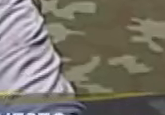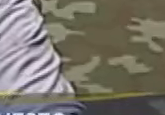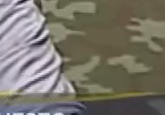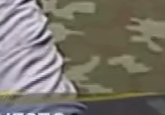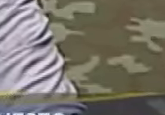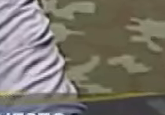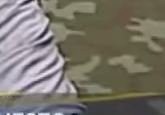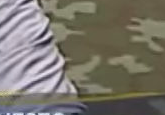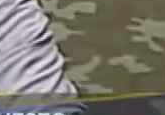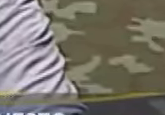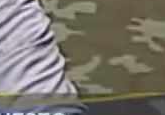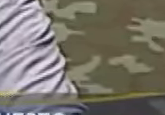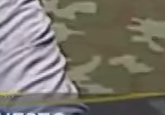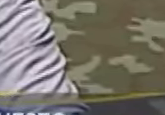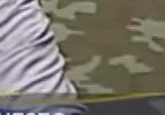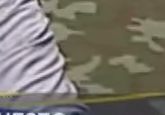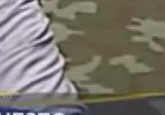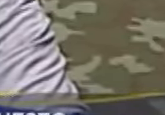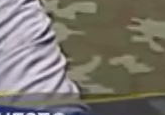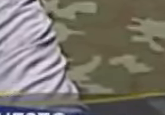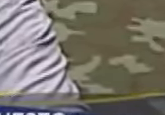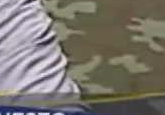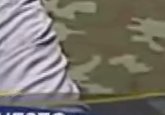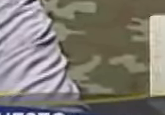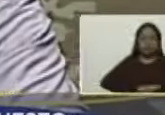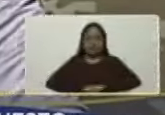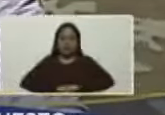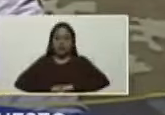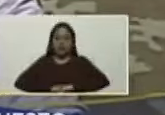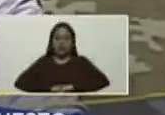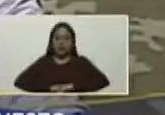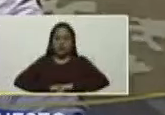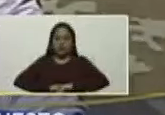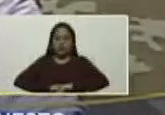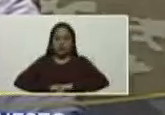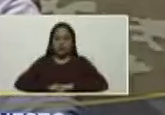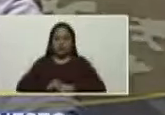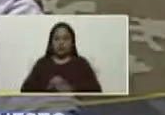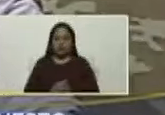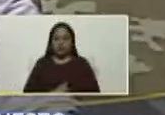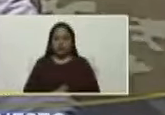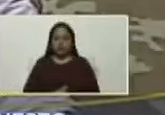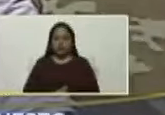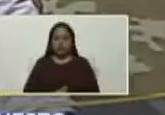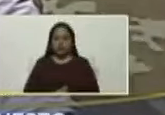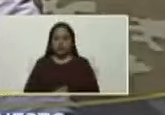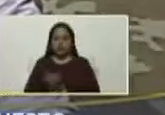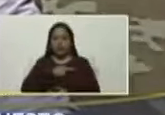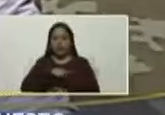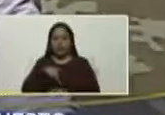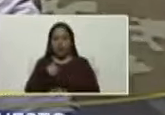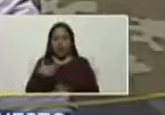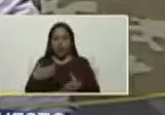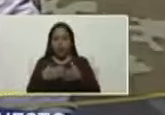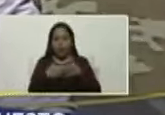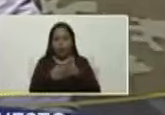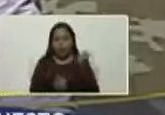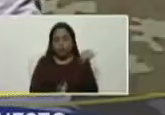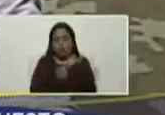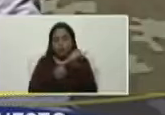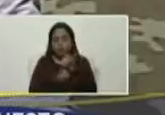de solidaridad. Somos las brigadas de solidaridad, me dijeron. ¿Verdad? ¿Qué es eso? Le dije. La